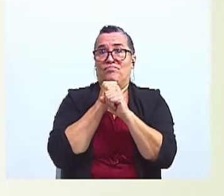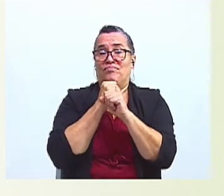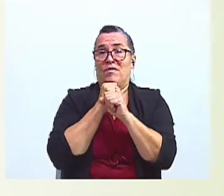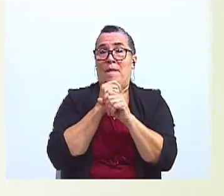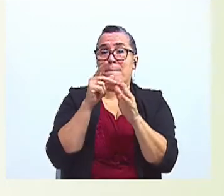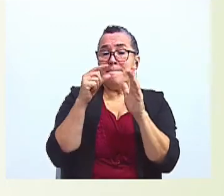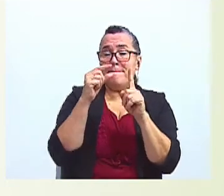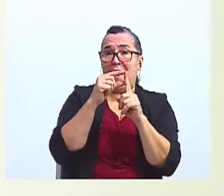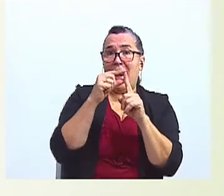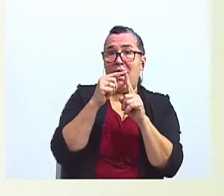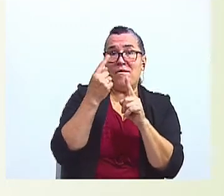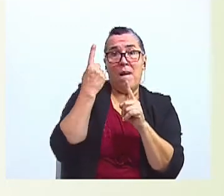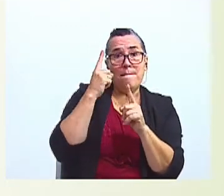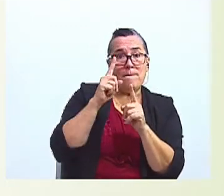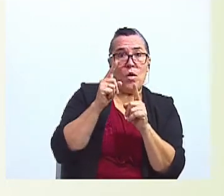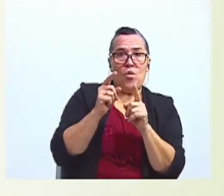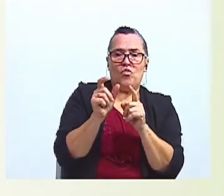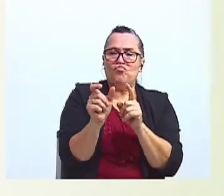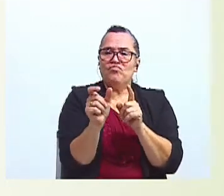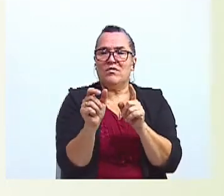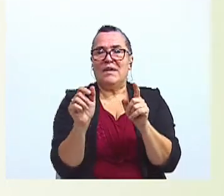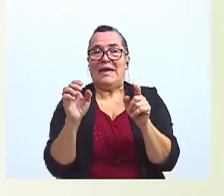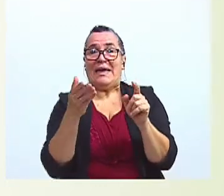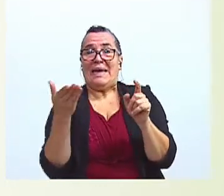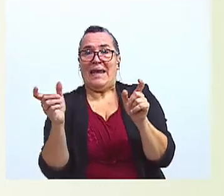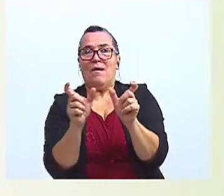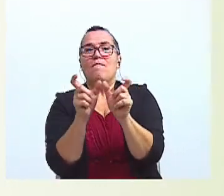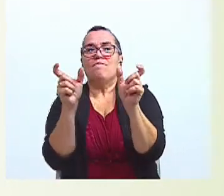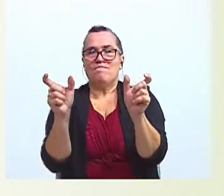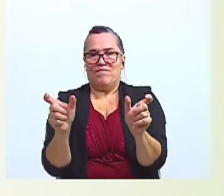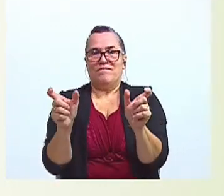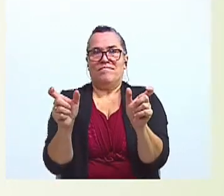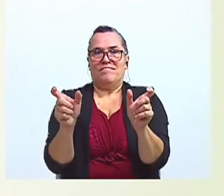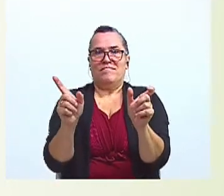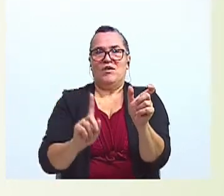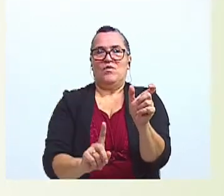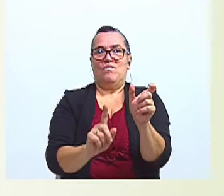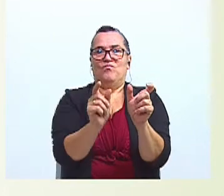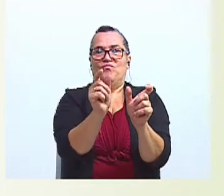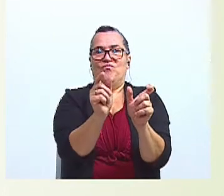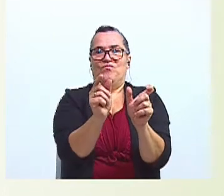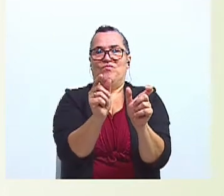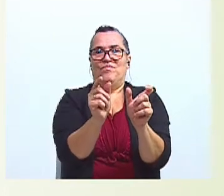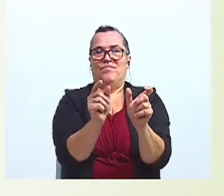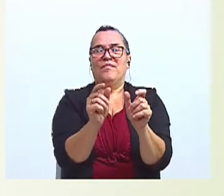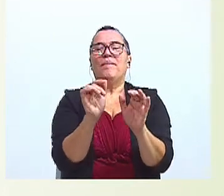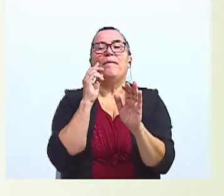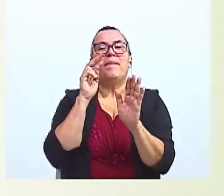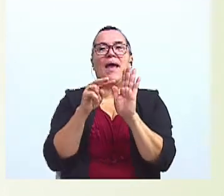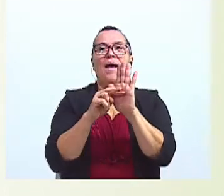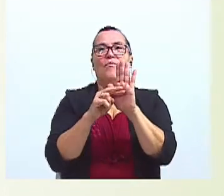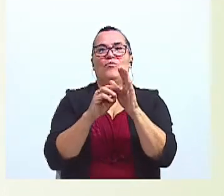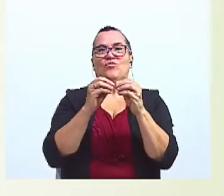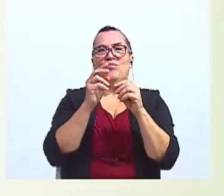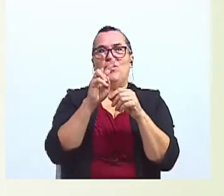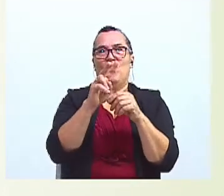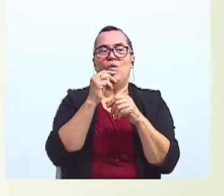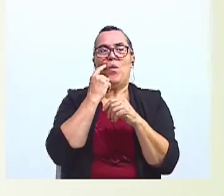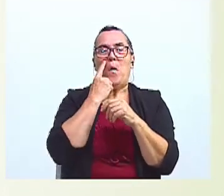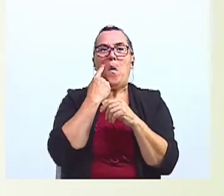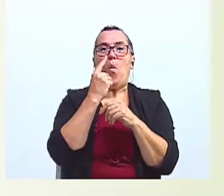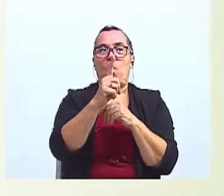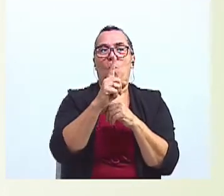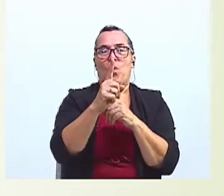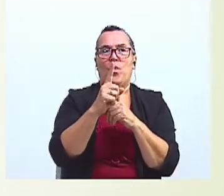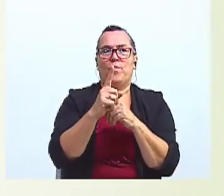la palabra porque se escribe separado, como 2 palabras. Veamos el ejemplo número 1.